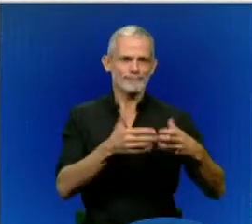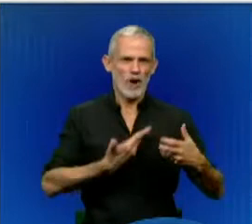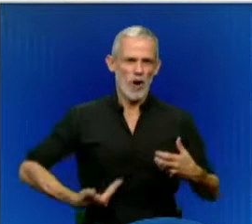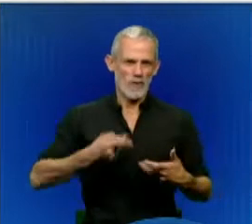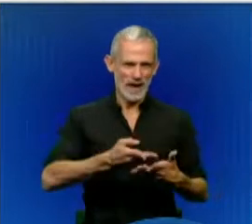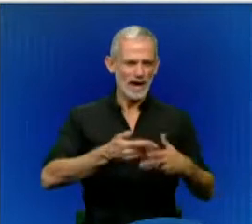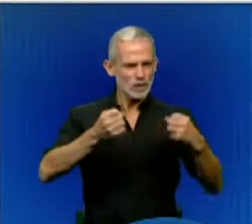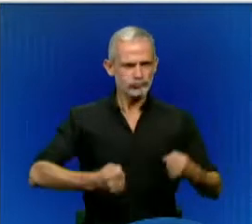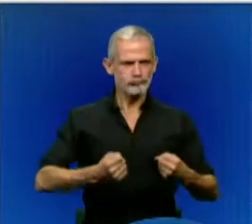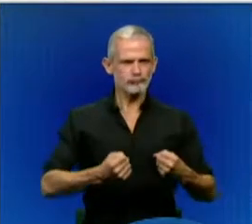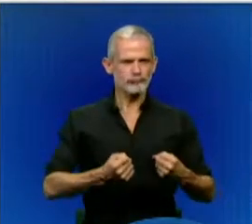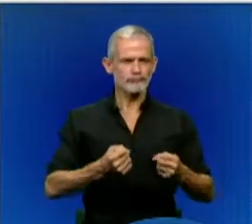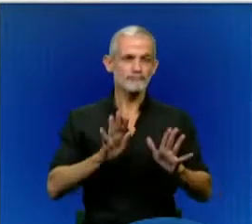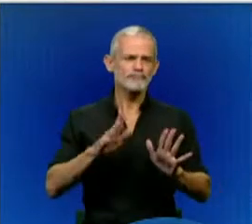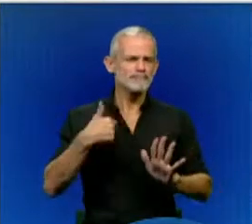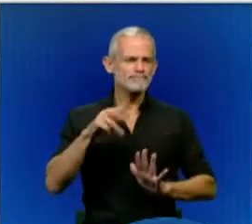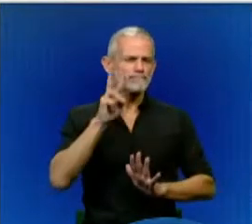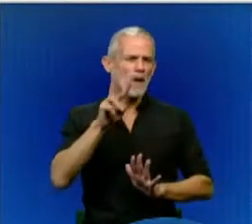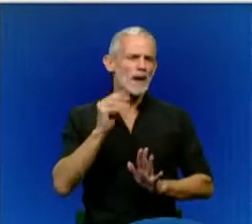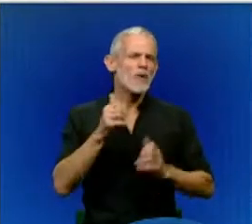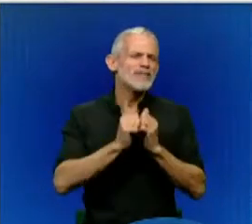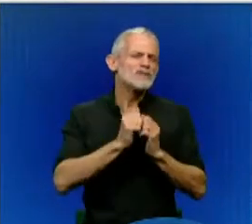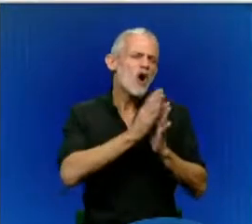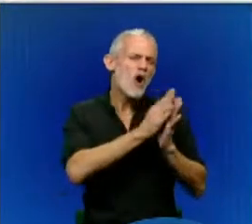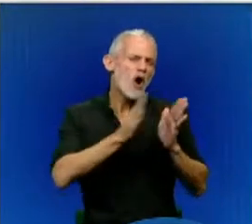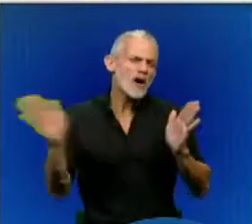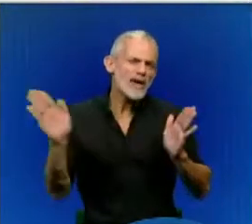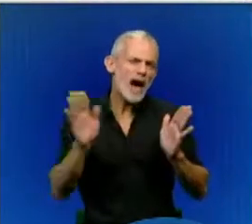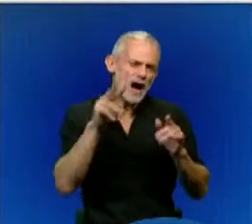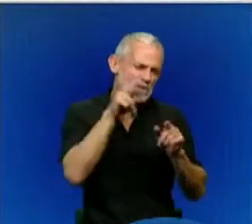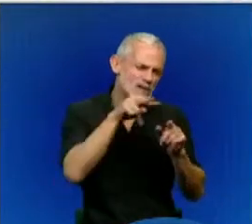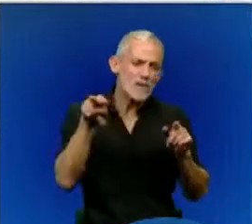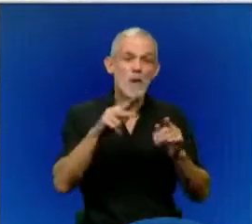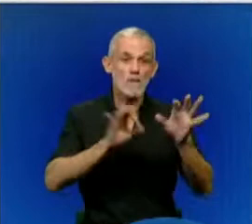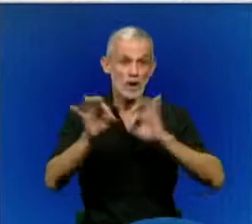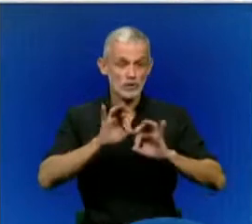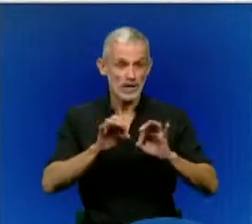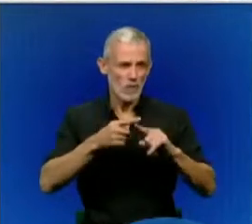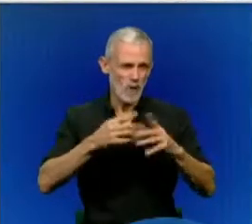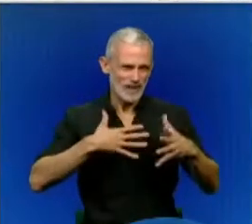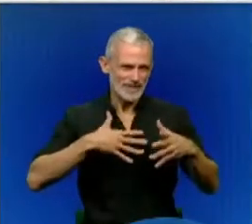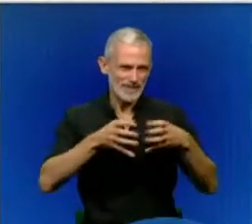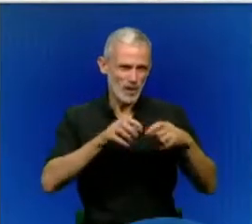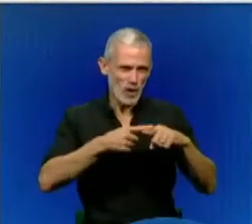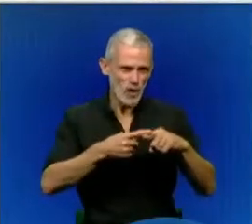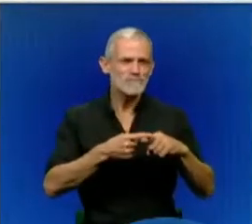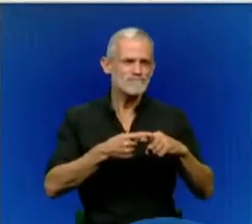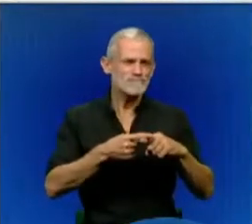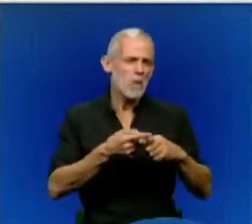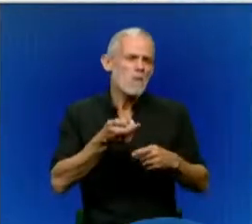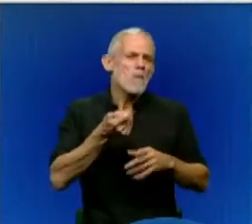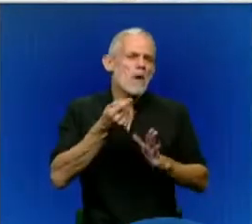oficialista. Y la verdad que si miramos un poco en la historia, nuestro proyecto político ha hecho